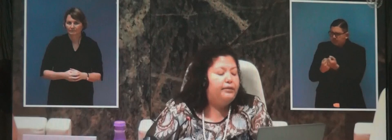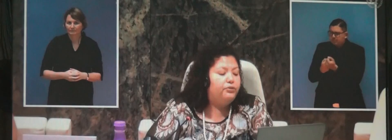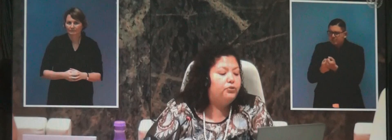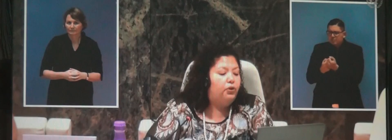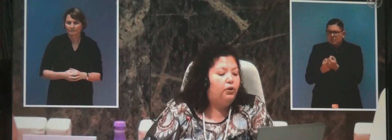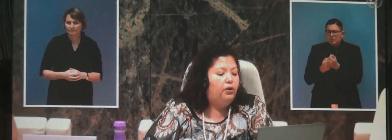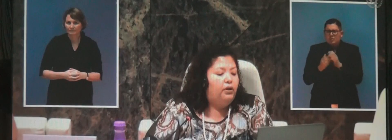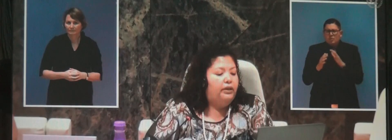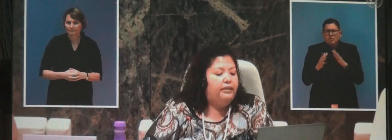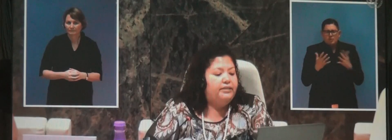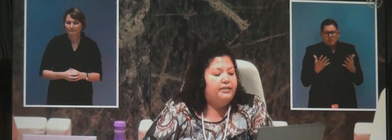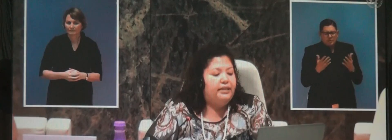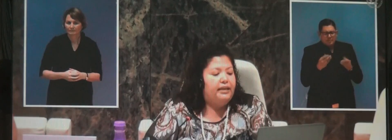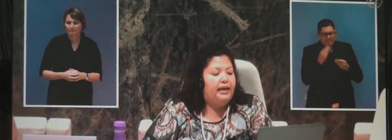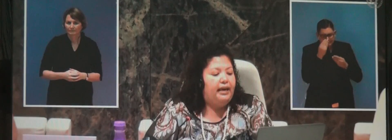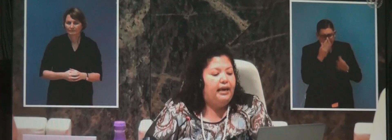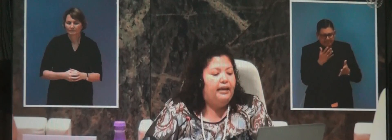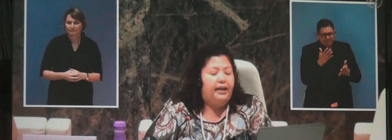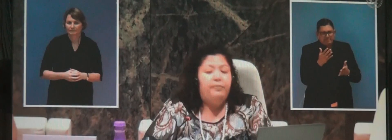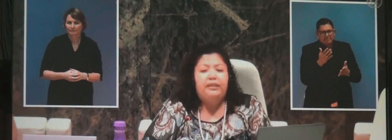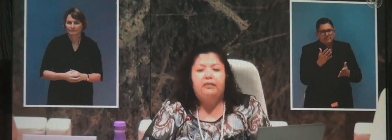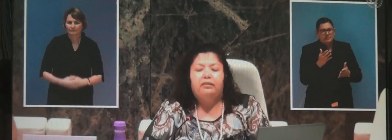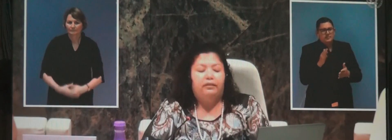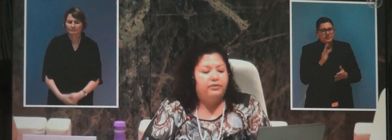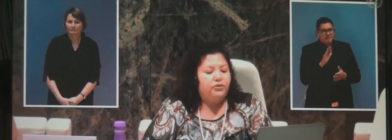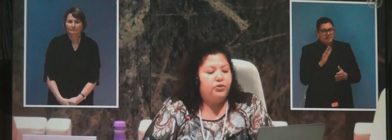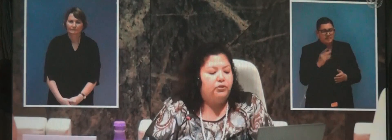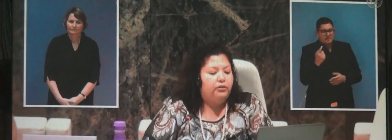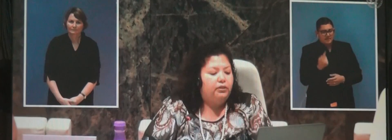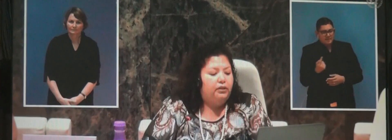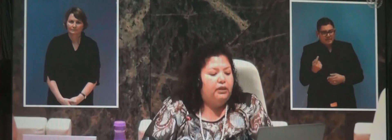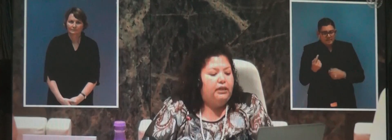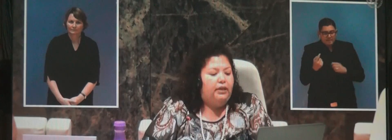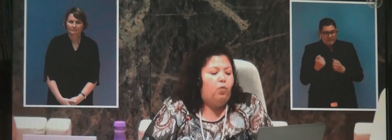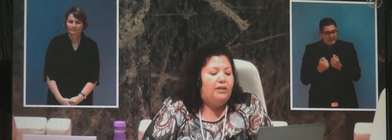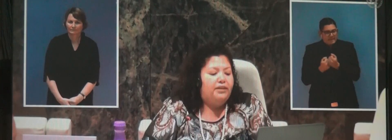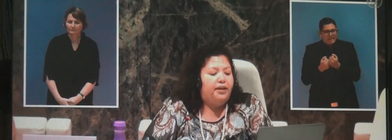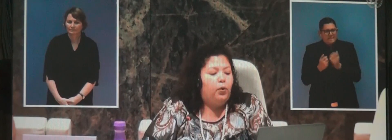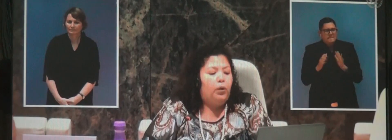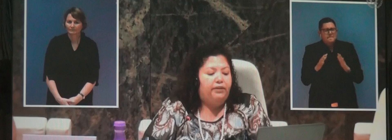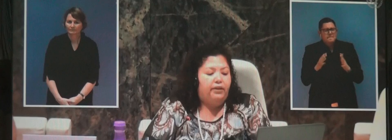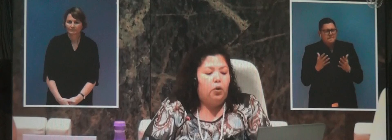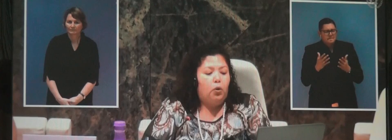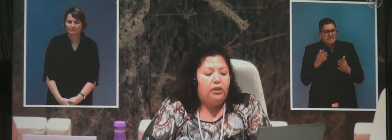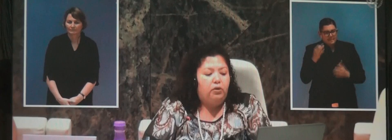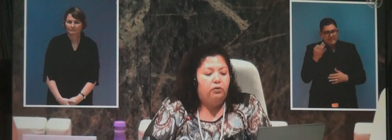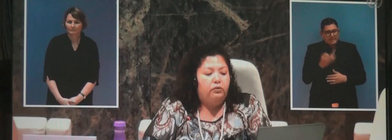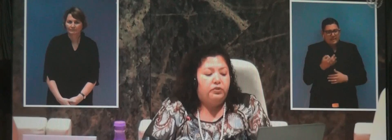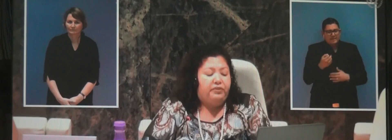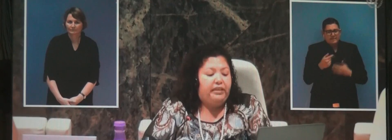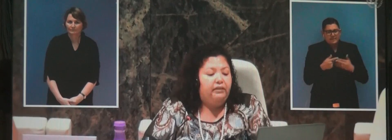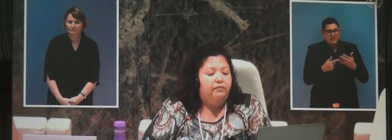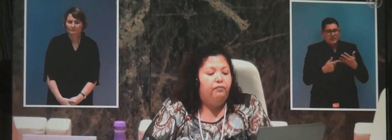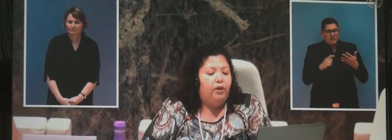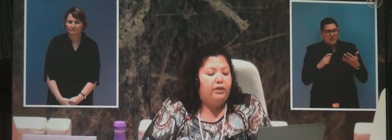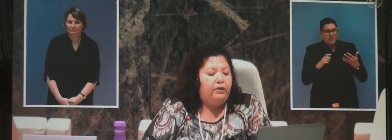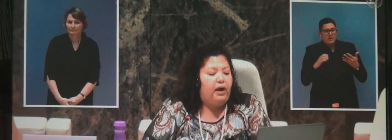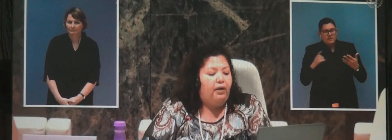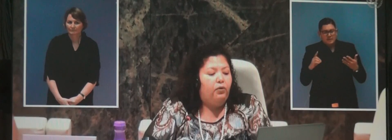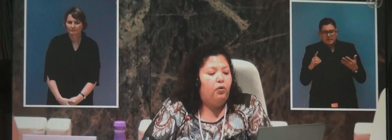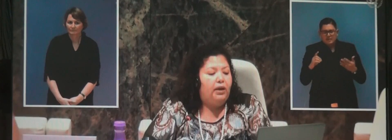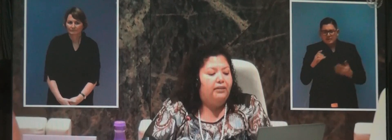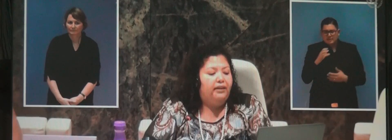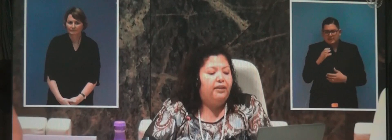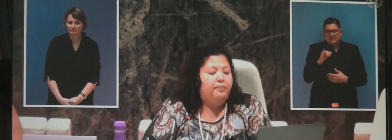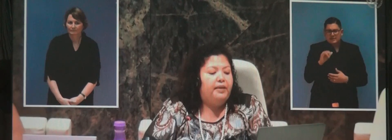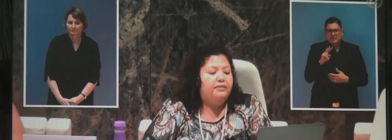a esto, decir que el régimen de interdicción, el cual se regula en el Código Civil, fue